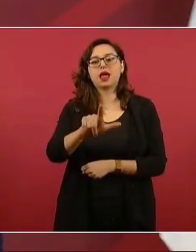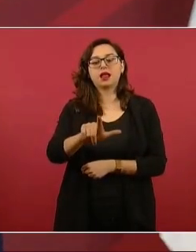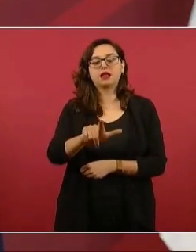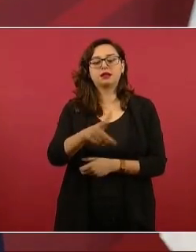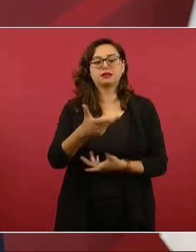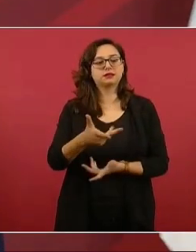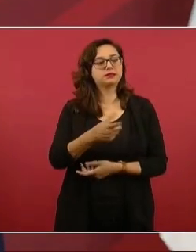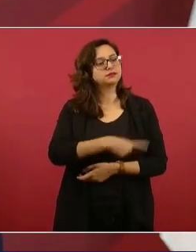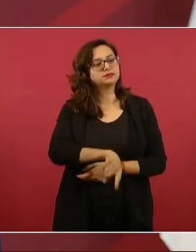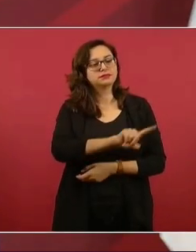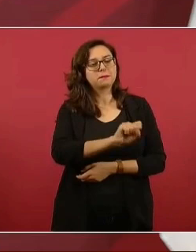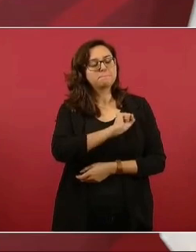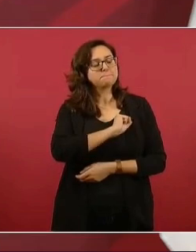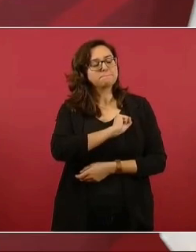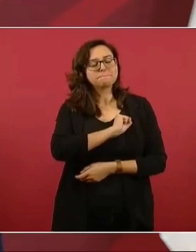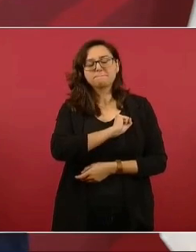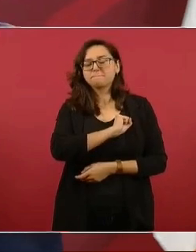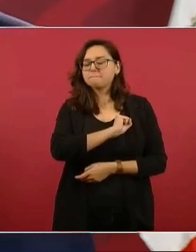de